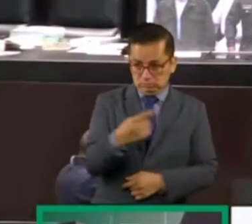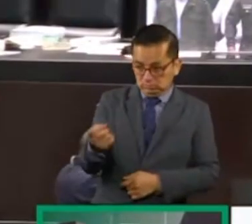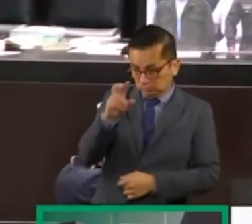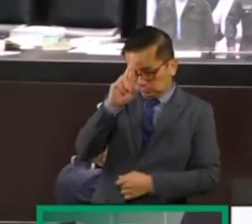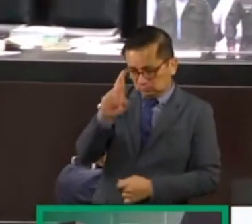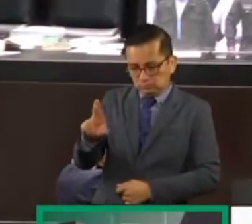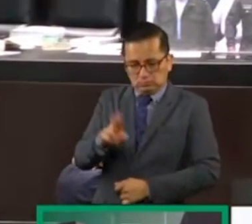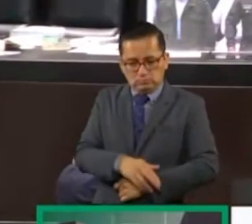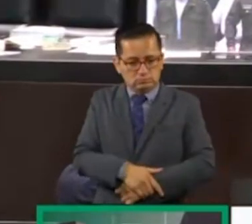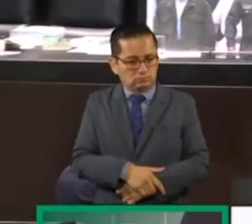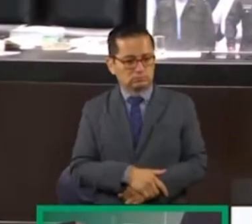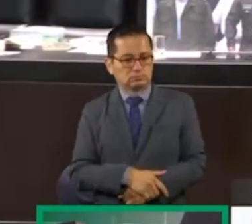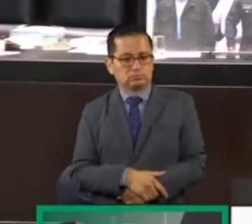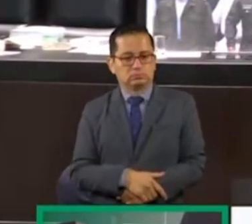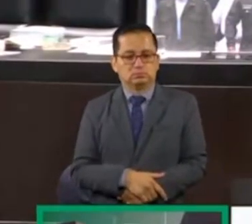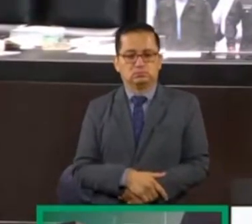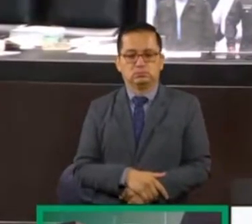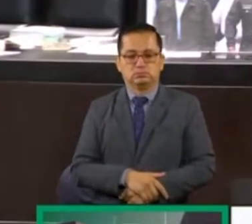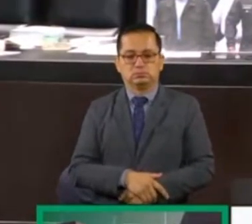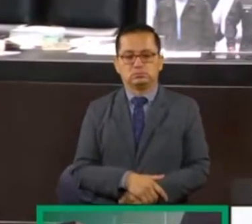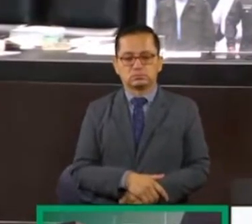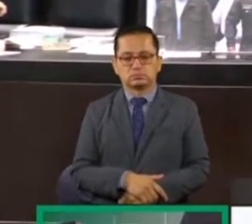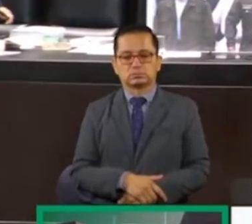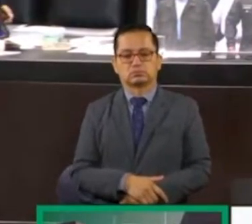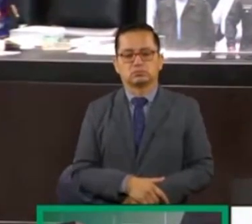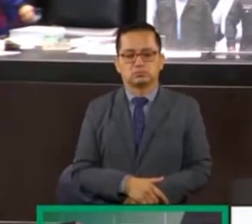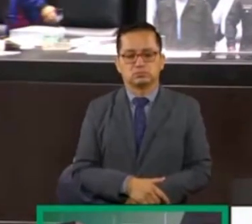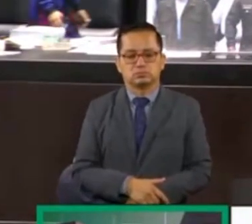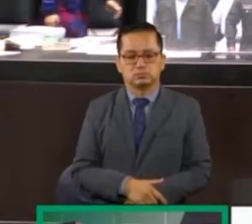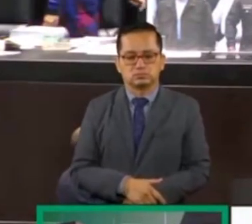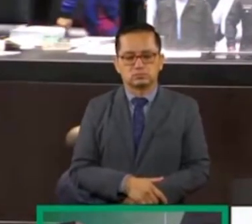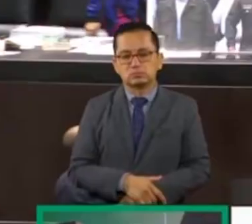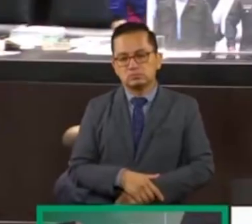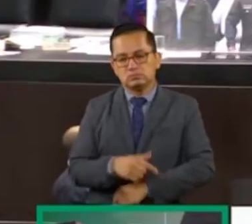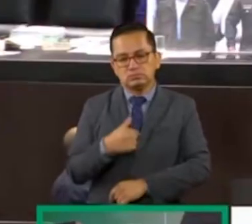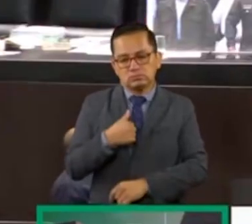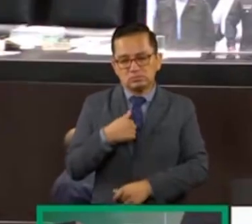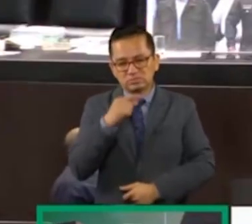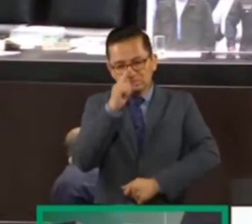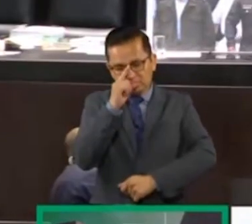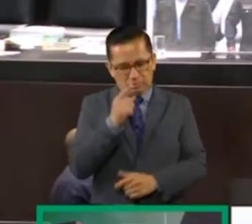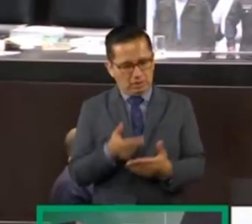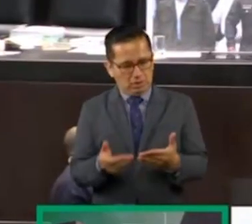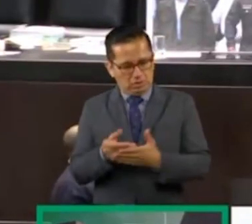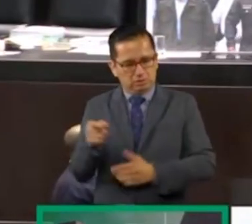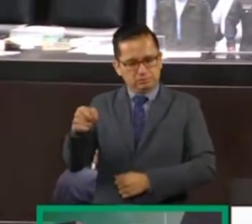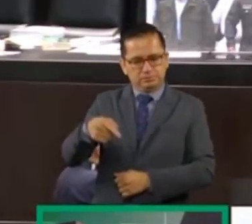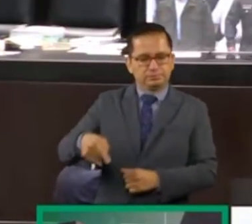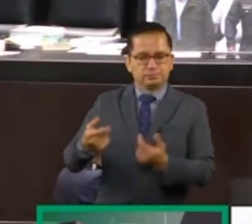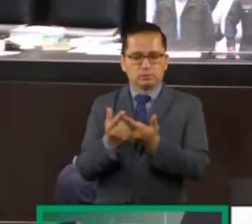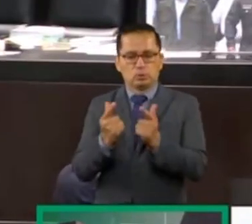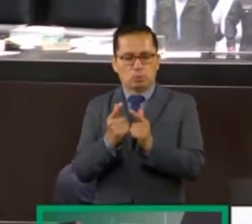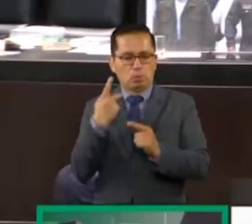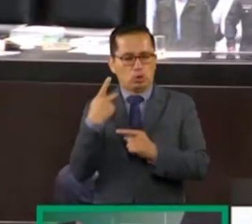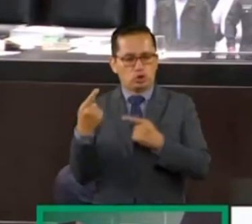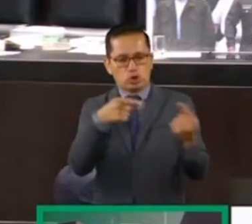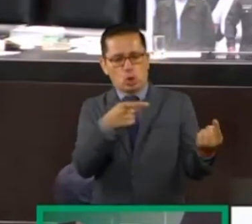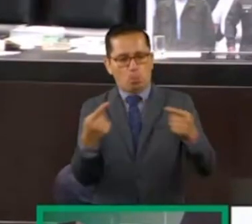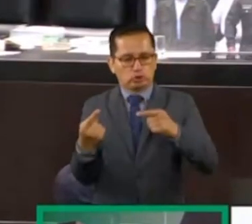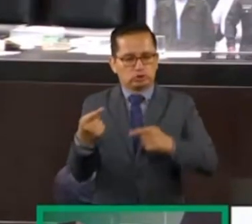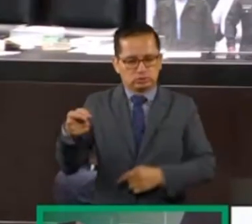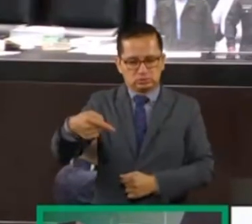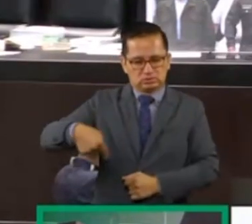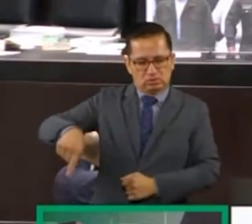respeto. Yo lo que detecto en la oposición no es solamente desesperación, sino